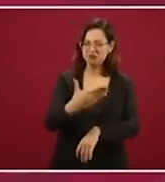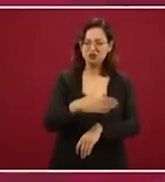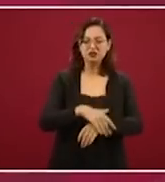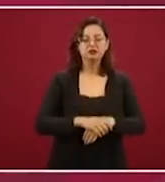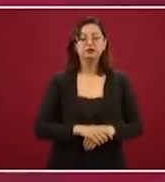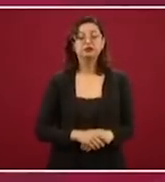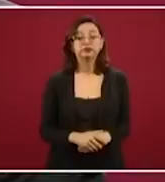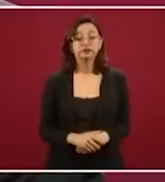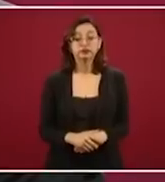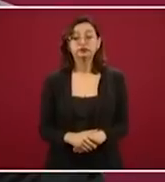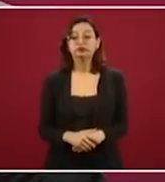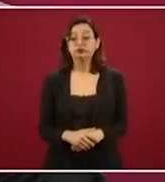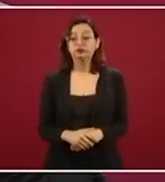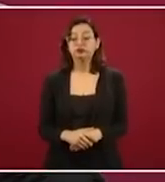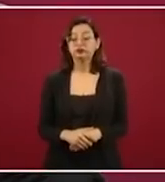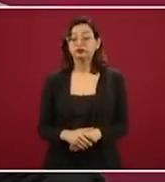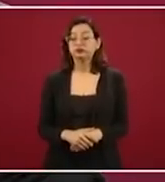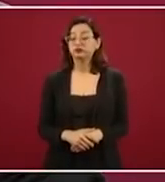desde luego,